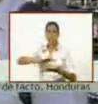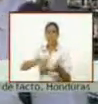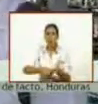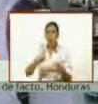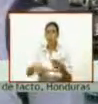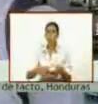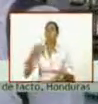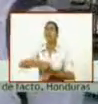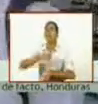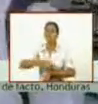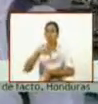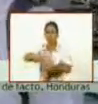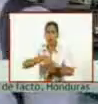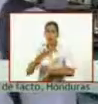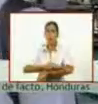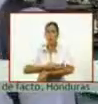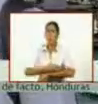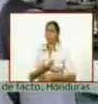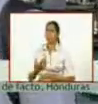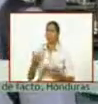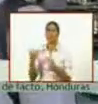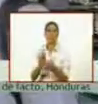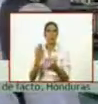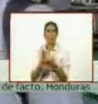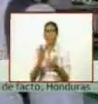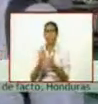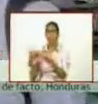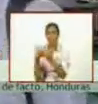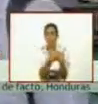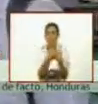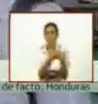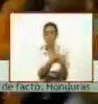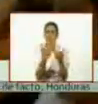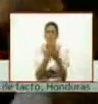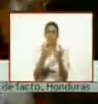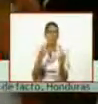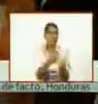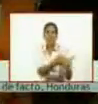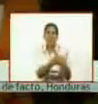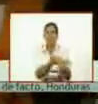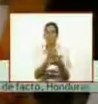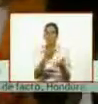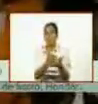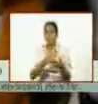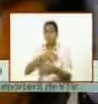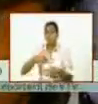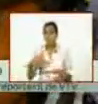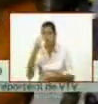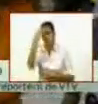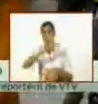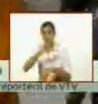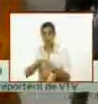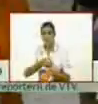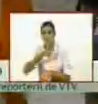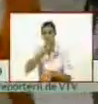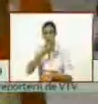estar, interrogándonos. Donde nos movíamos, estaban ellos detrás de nosotros, acosándonos y hostigándonos siempre. Miembros del Consejo Nacional de